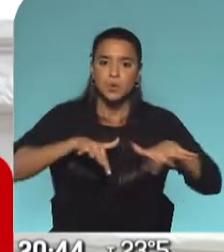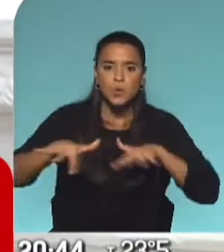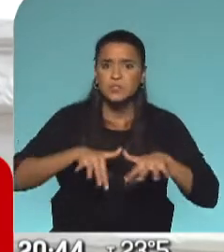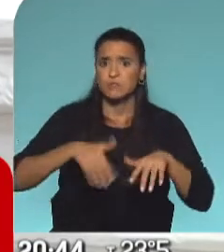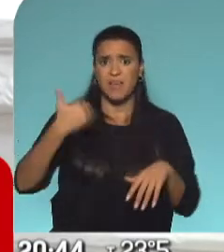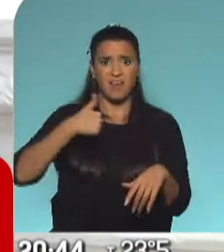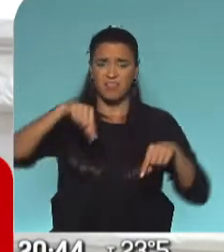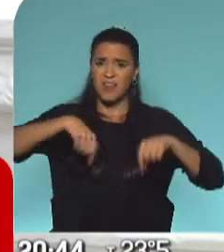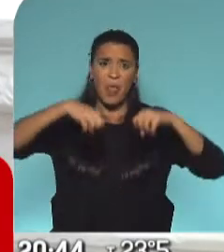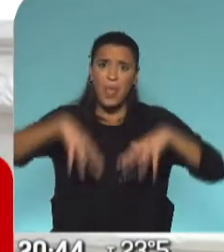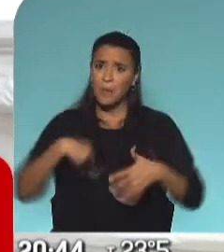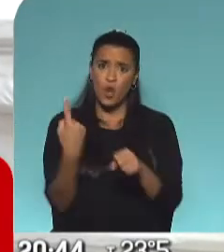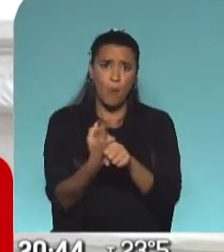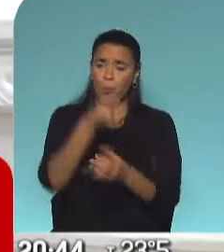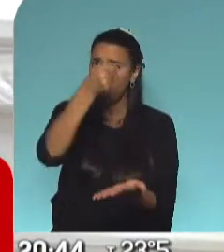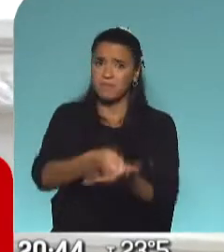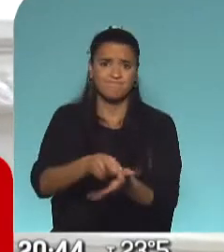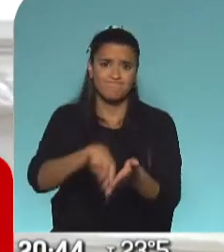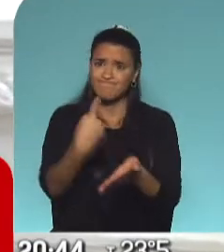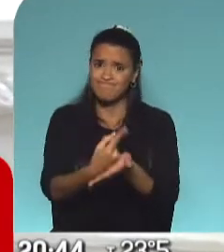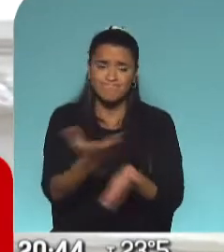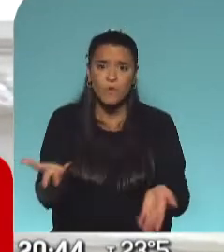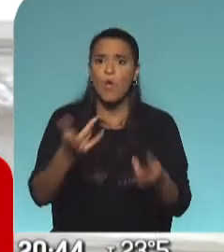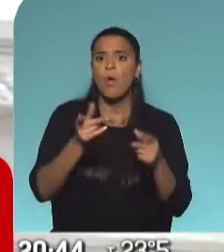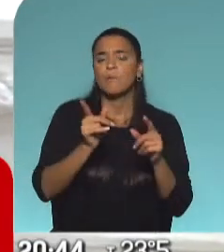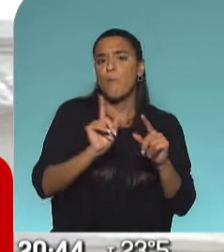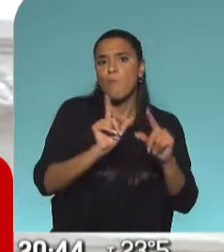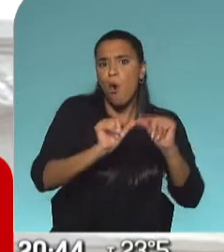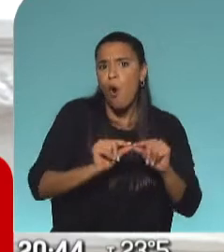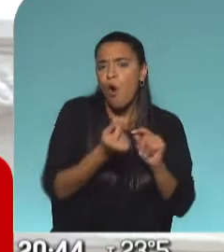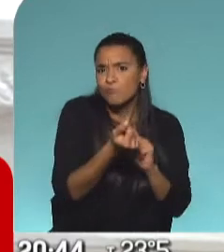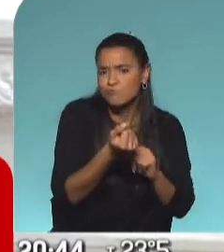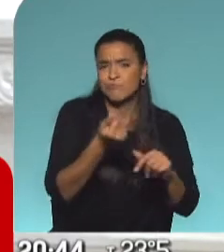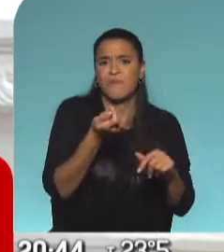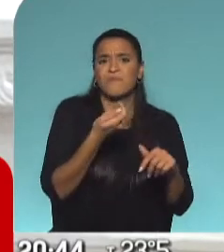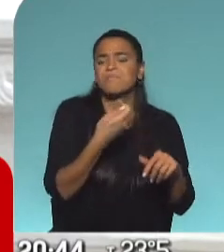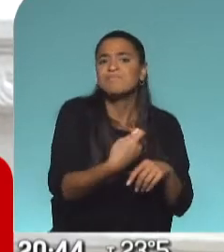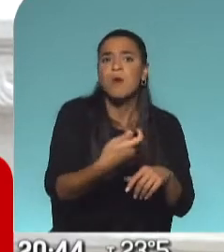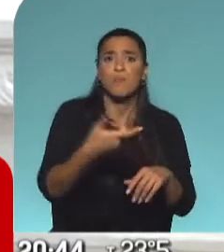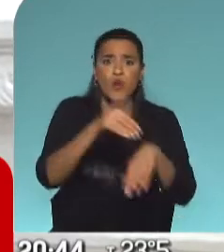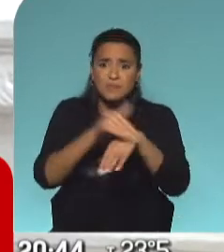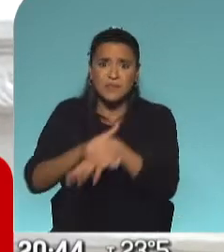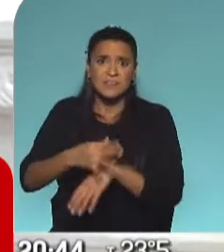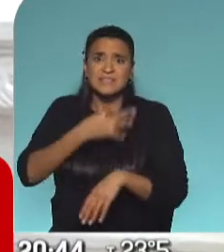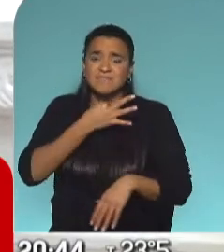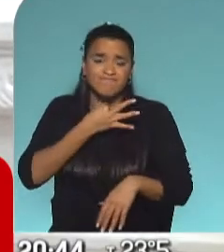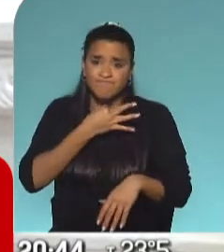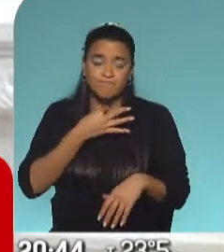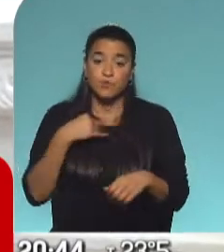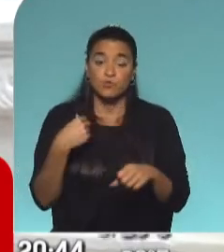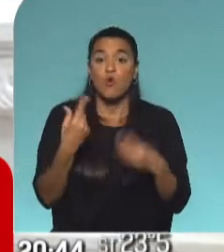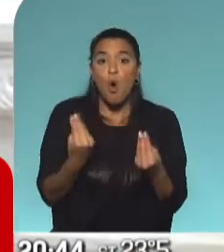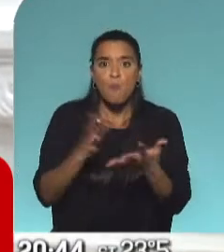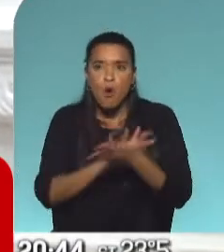fragilidad que tenía la Argentina, en cuanto a sus cuentas fiscales, en cuanto a los compromisos que se habían asumido irresponsablemente y cómo se tenían